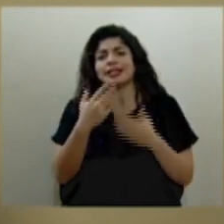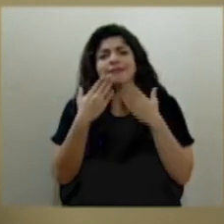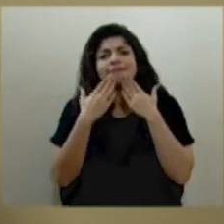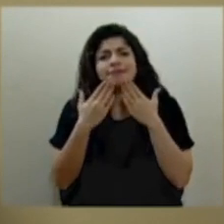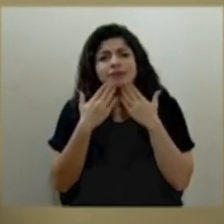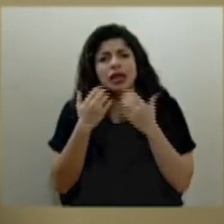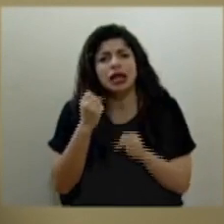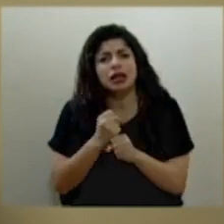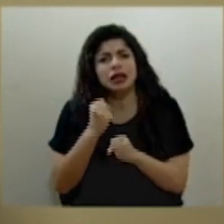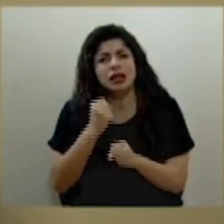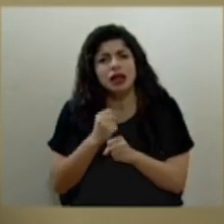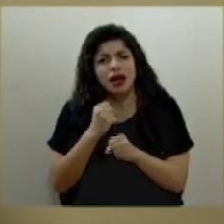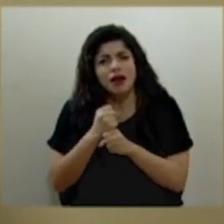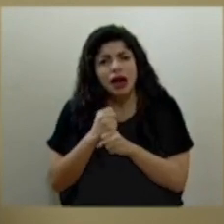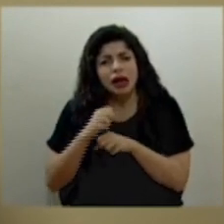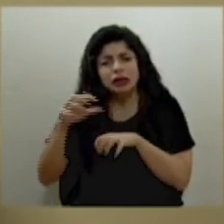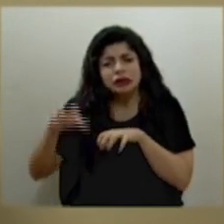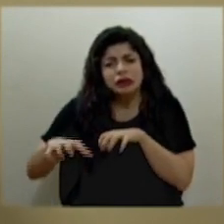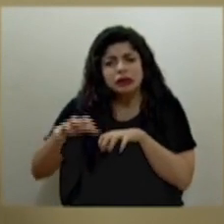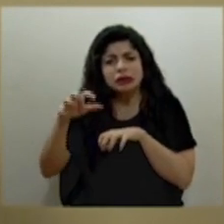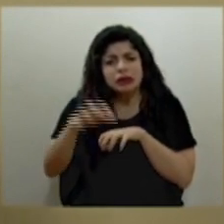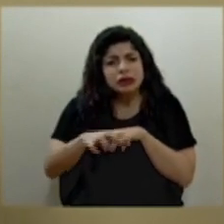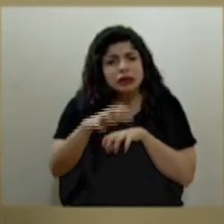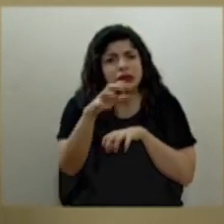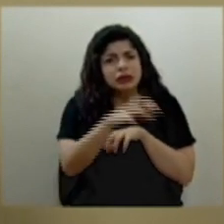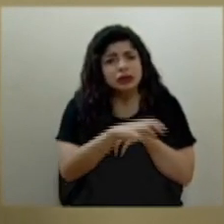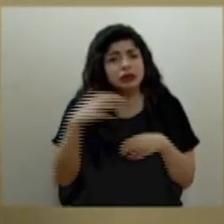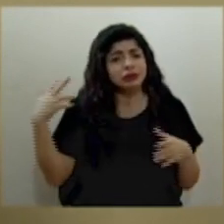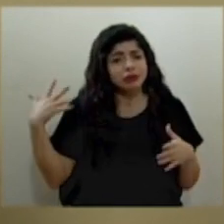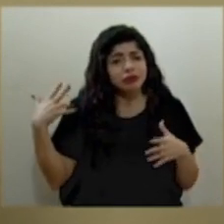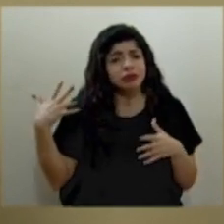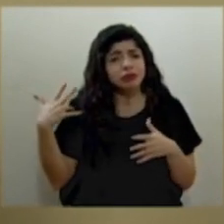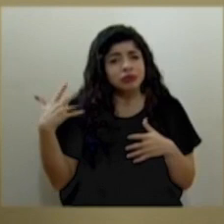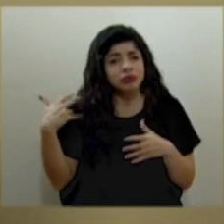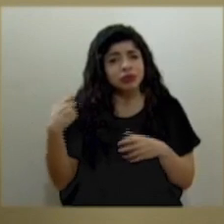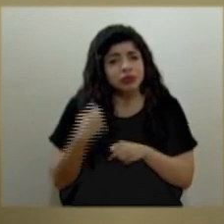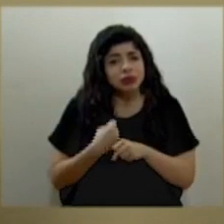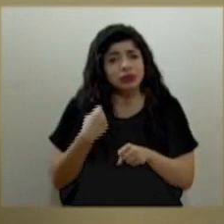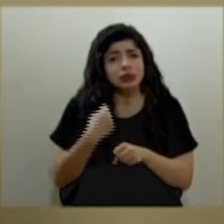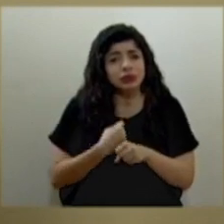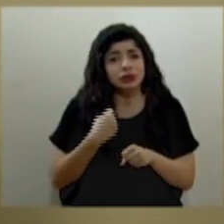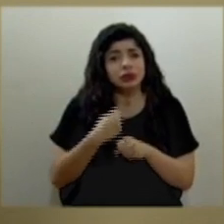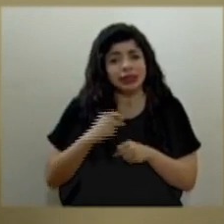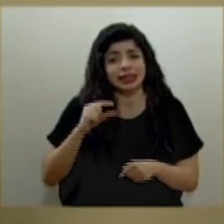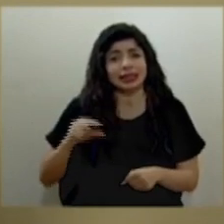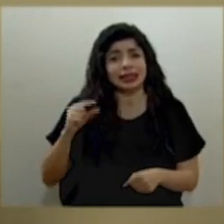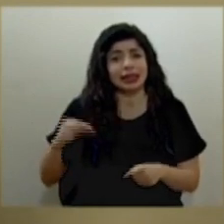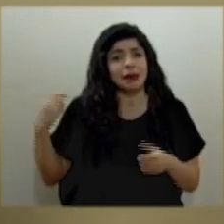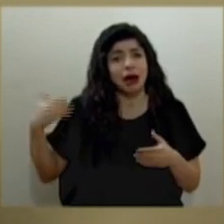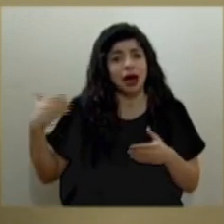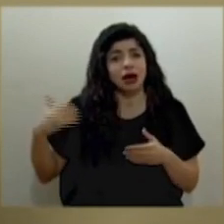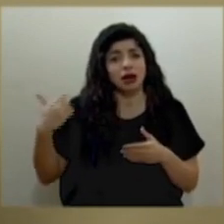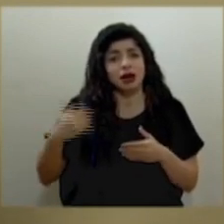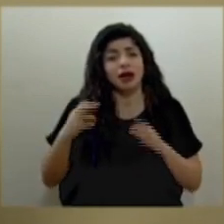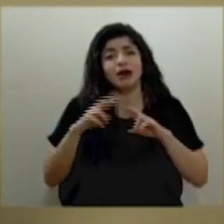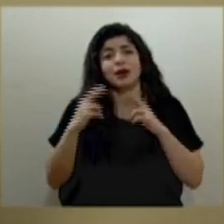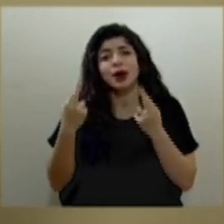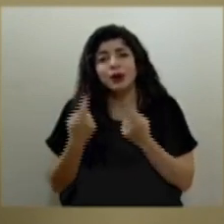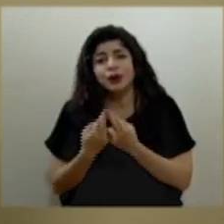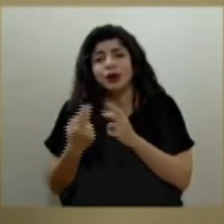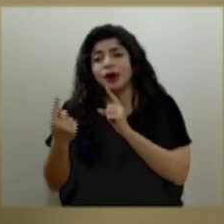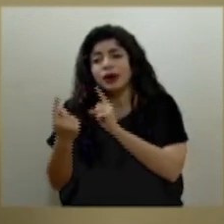el trabajo sectorial que hemos venido desarrollando en las últimas semanas en reuniones con